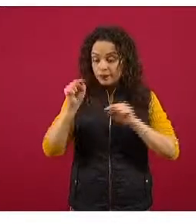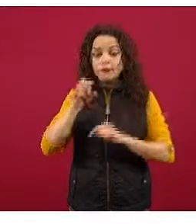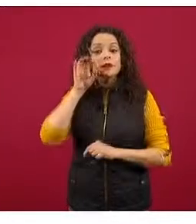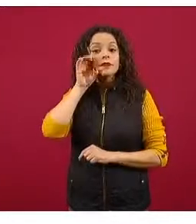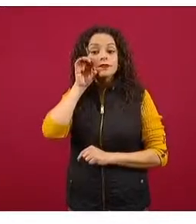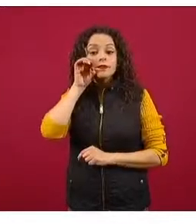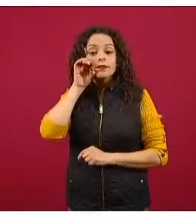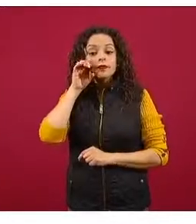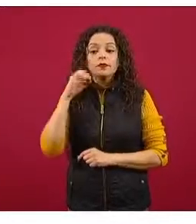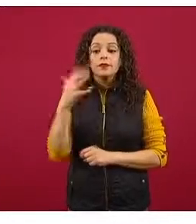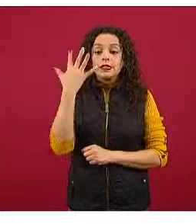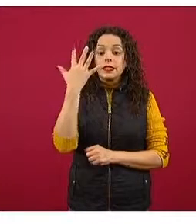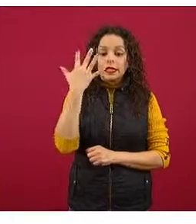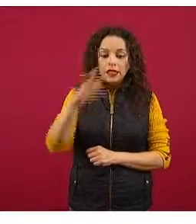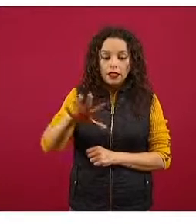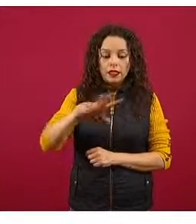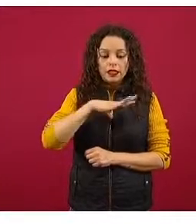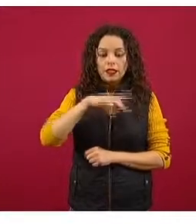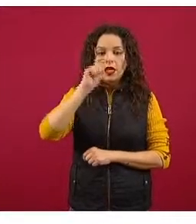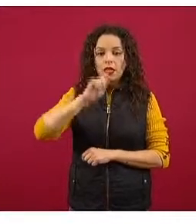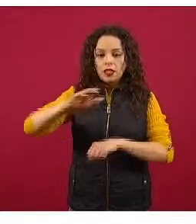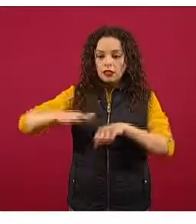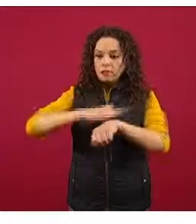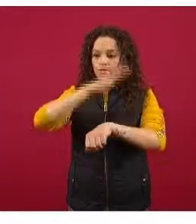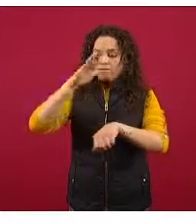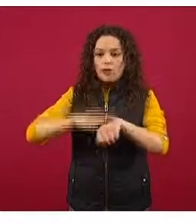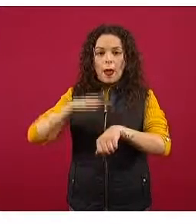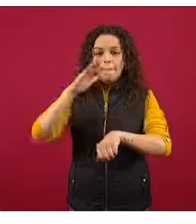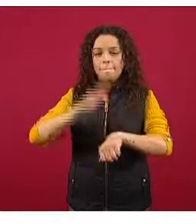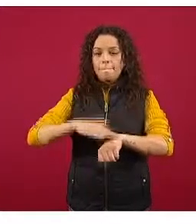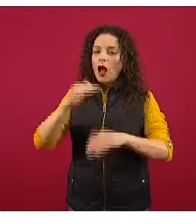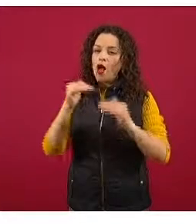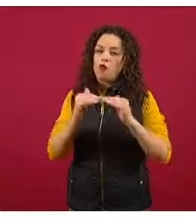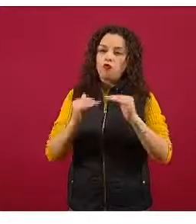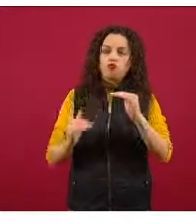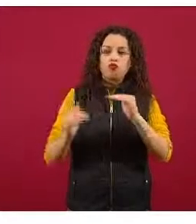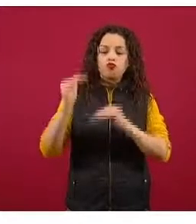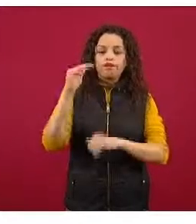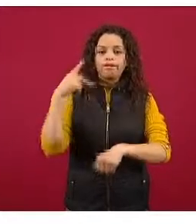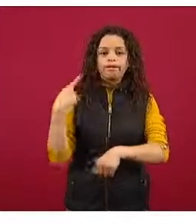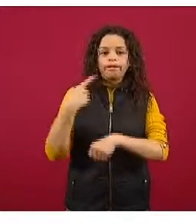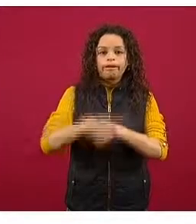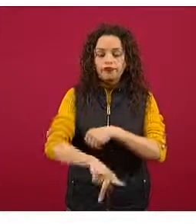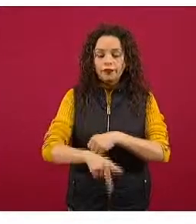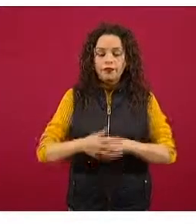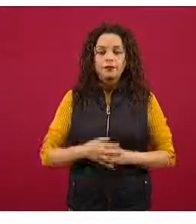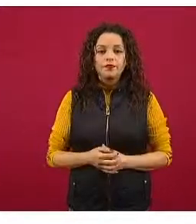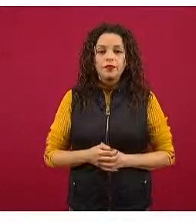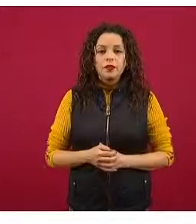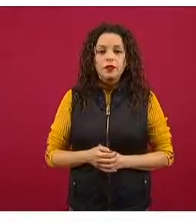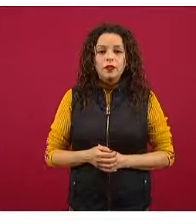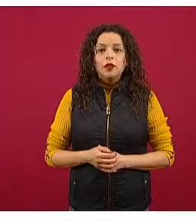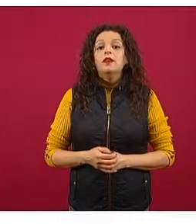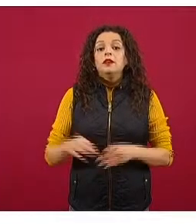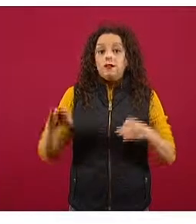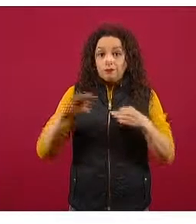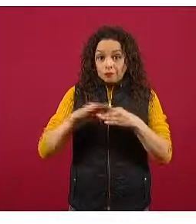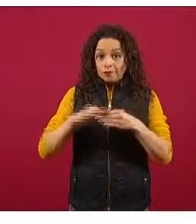las calificaciones o las estimaciones más altas de riesgo epidémico, que se acercan más al nivel